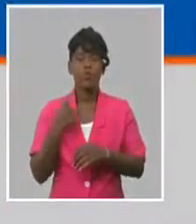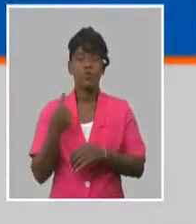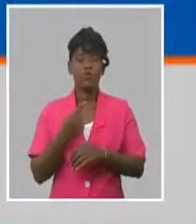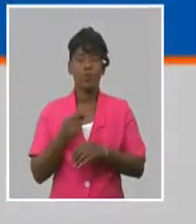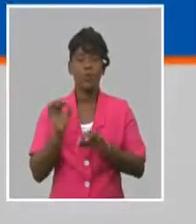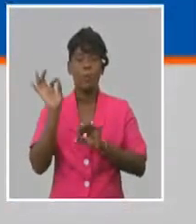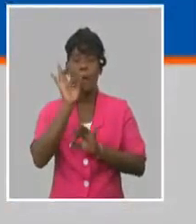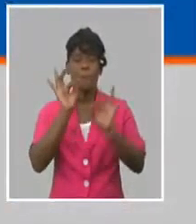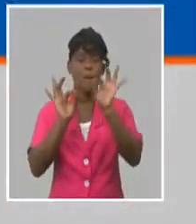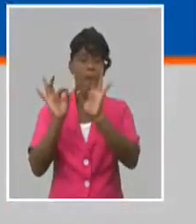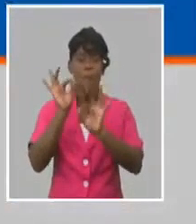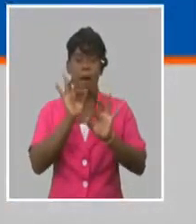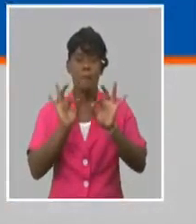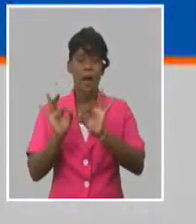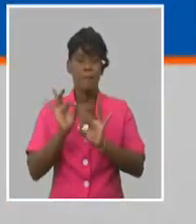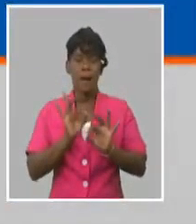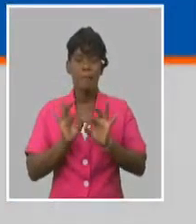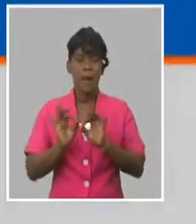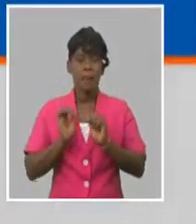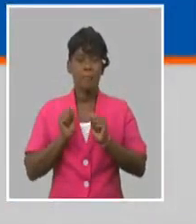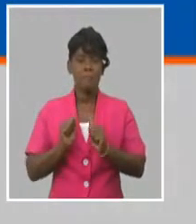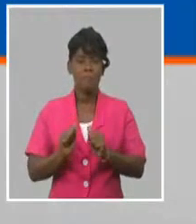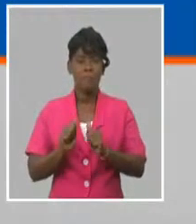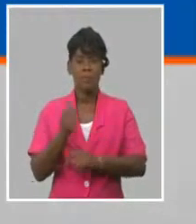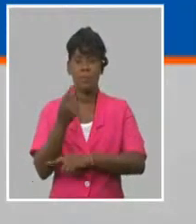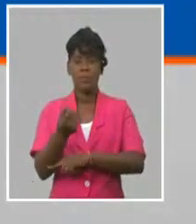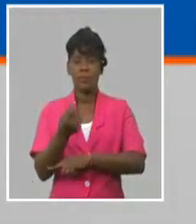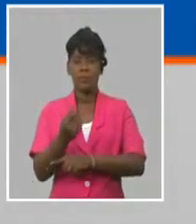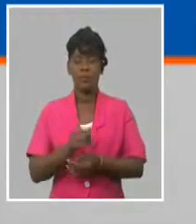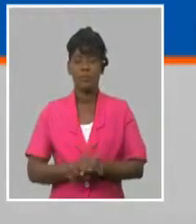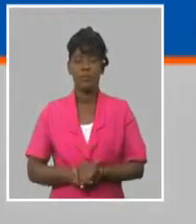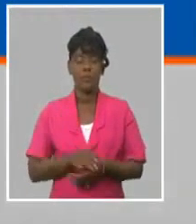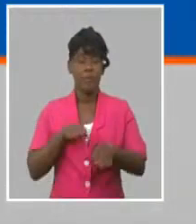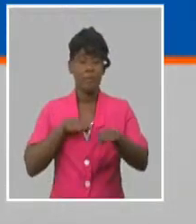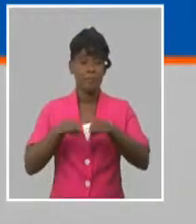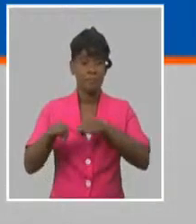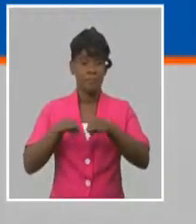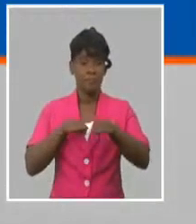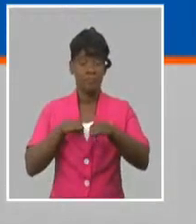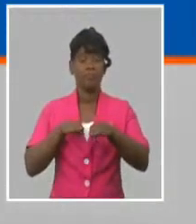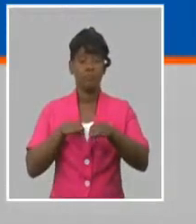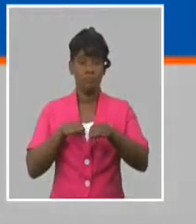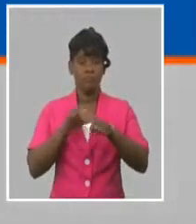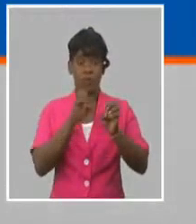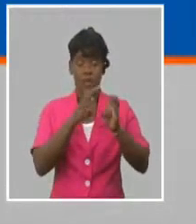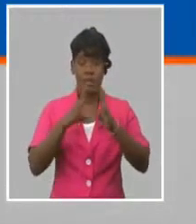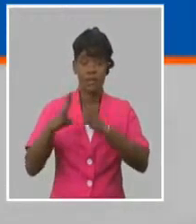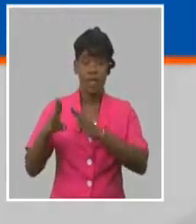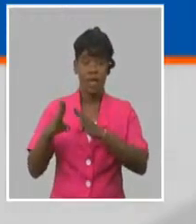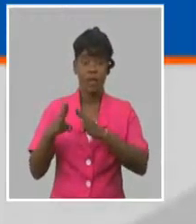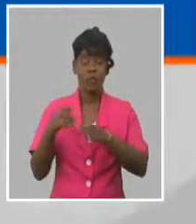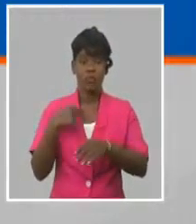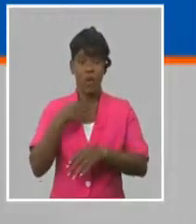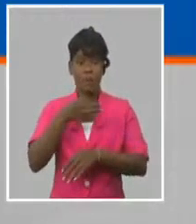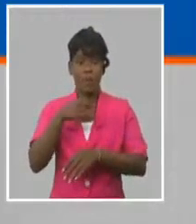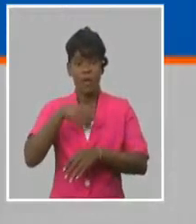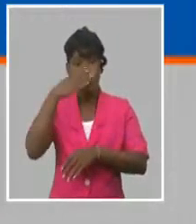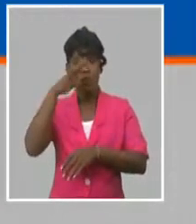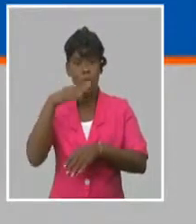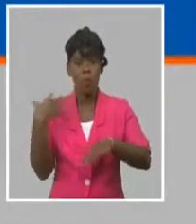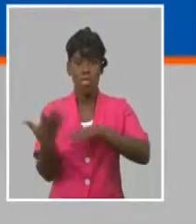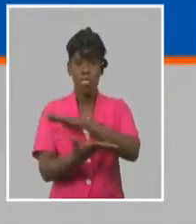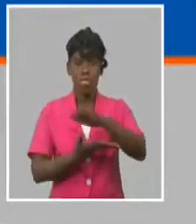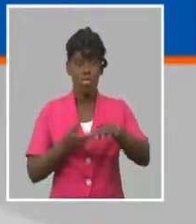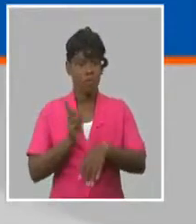hemos llamado ordenamiento monetario. Ordenamiento viene de orden, lo cual no quiere decir que en Cuba hay un desorden en